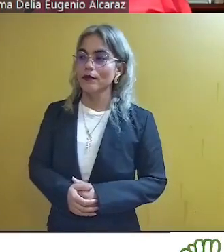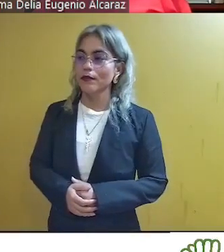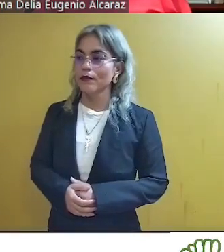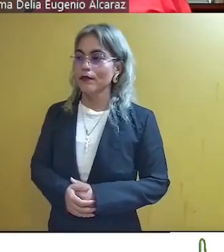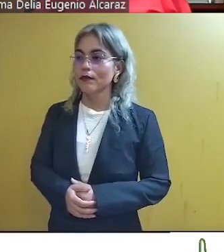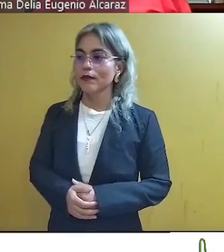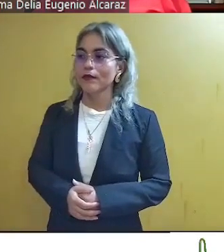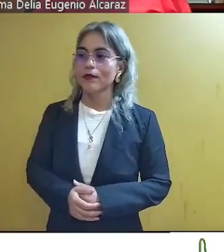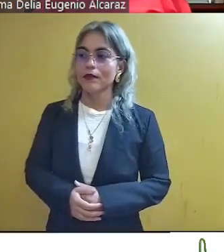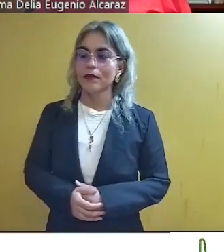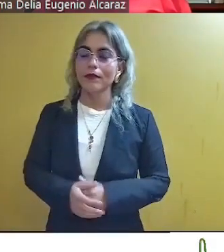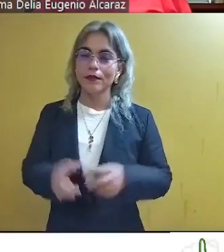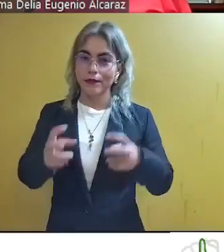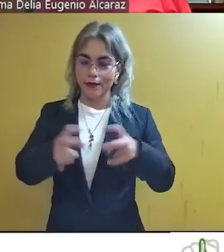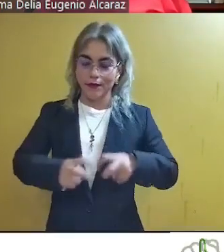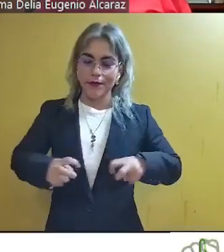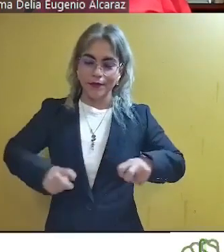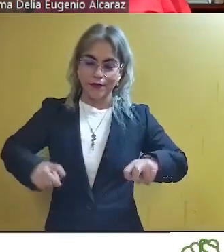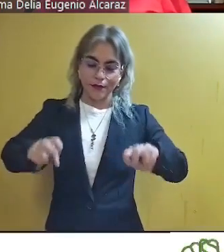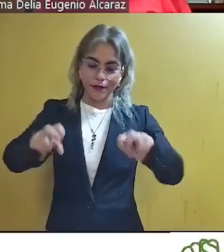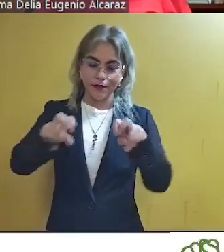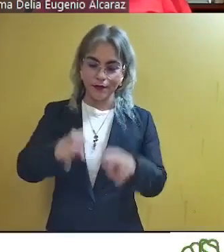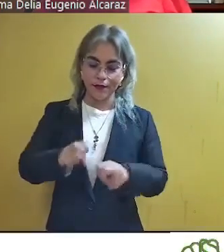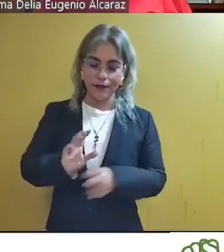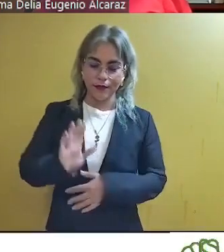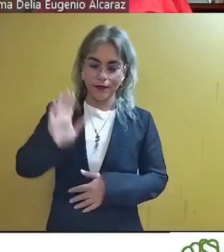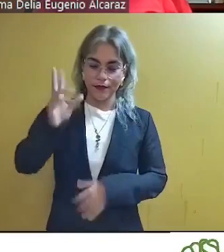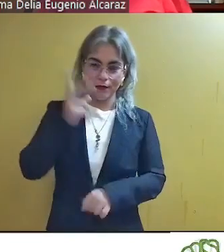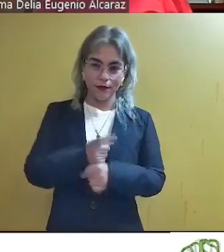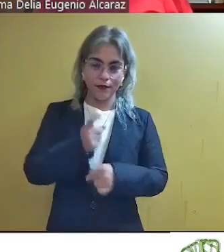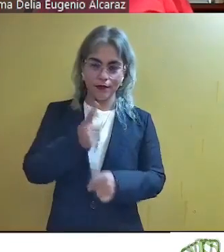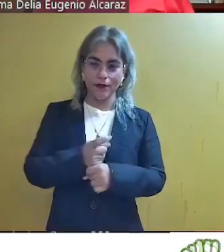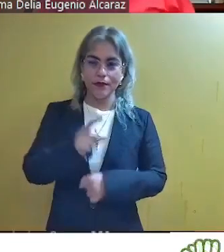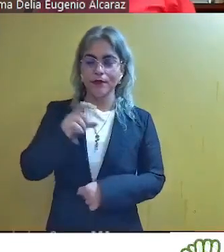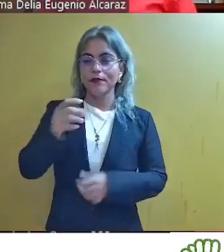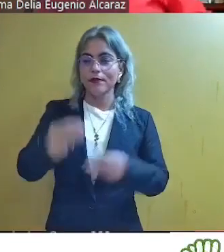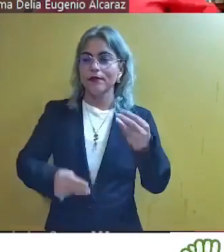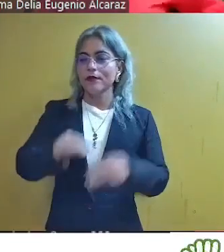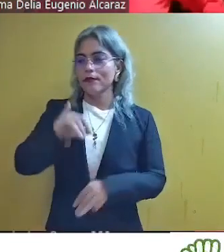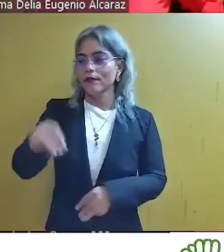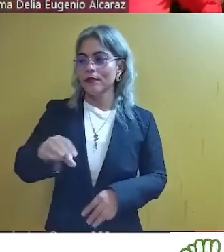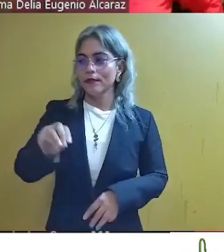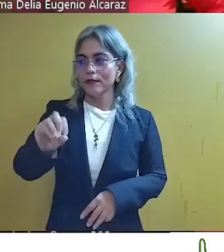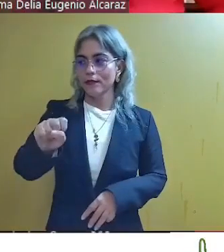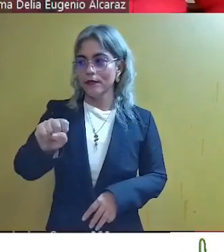Se abre una primera ronda de participaciones y en el uso de la voz el magistrado José Inés Betancur Salgado.